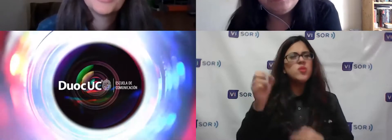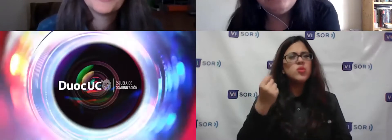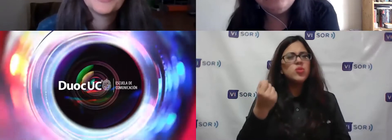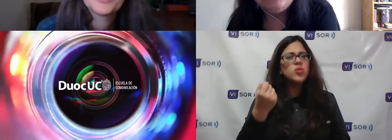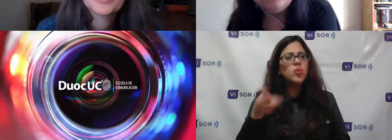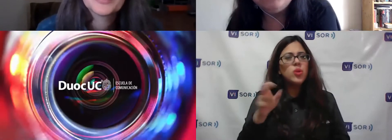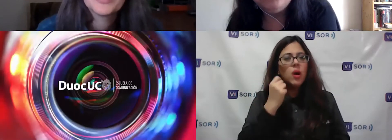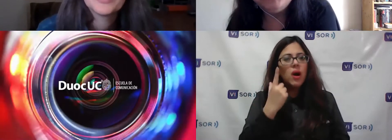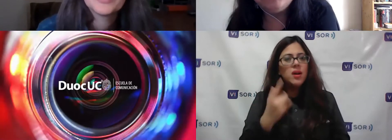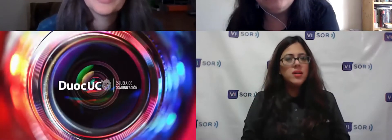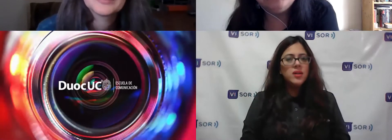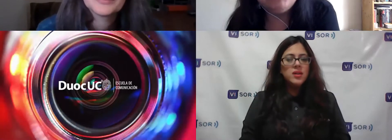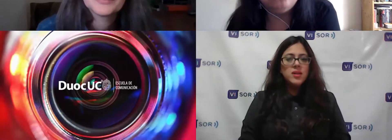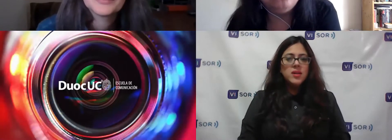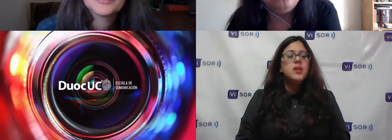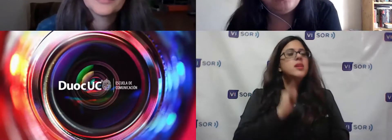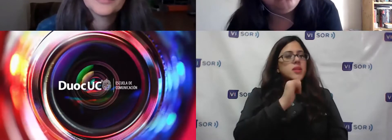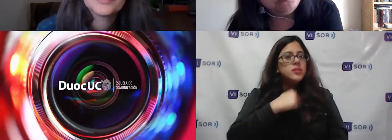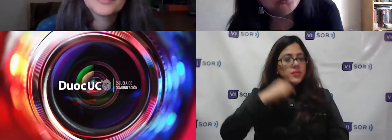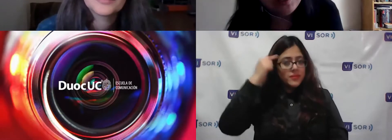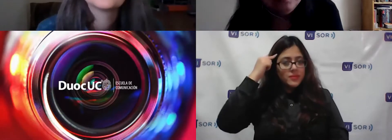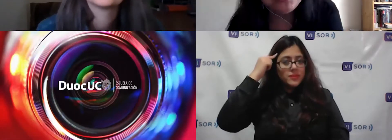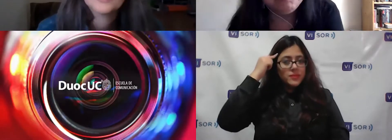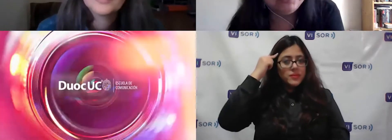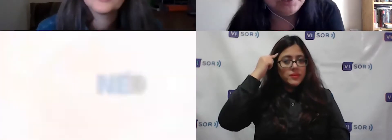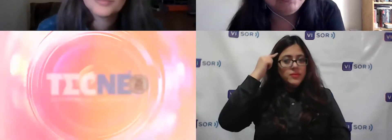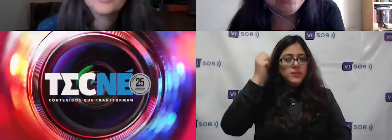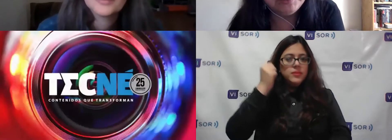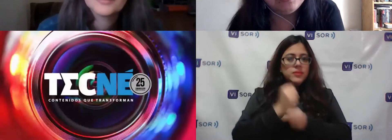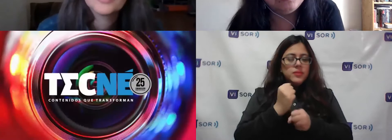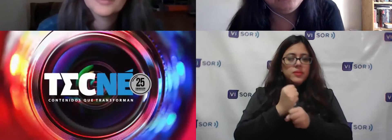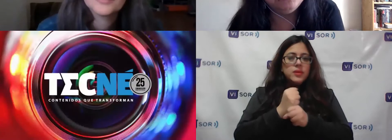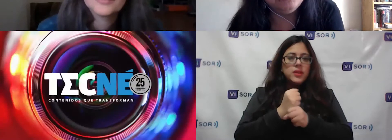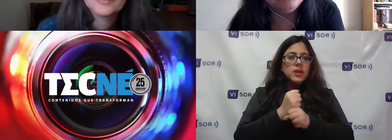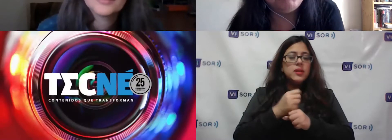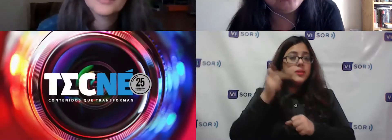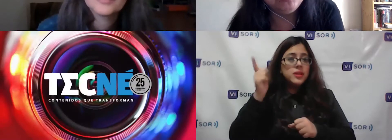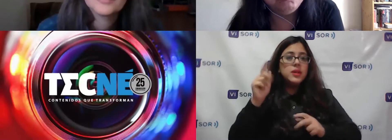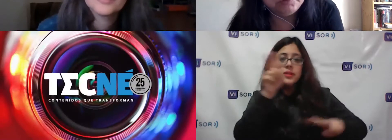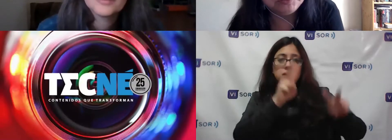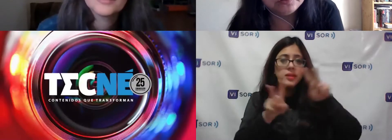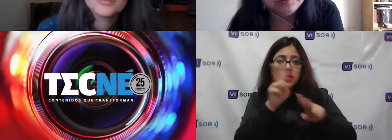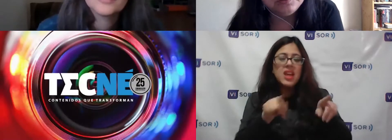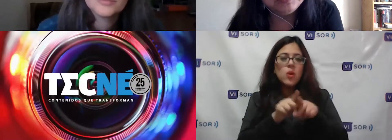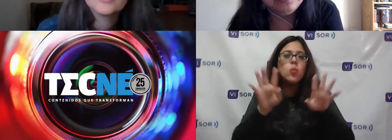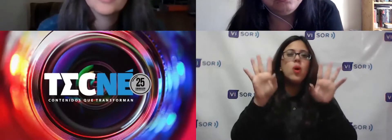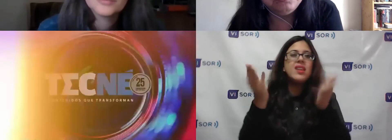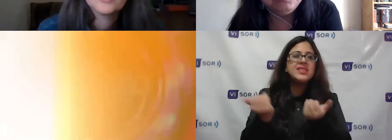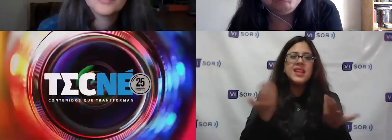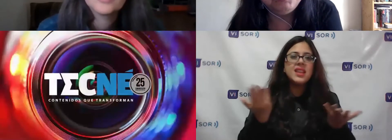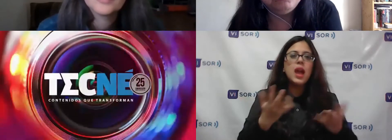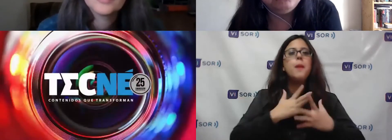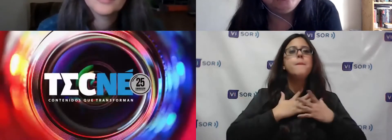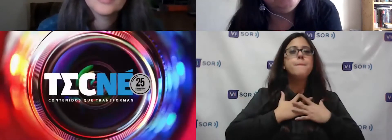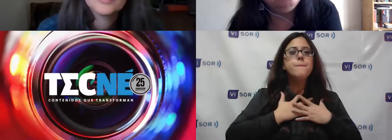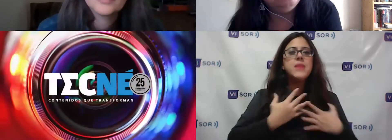que en general creo que en general trabajo audiovisual o cinematográficos que requiere pasión y compromiso yo creo